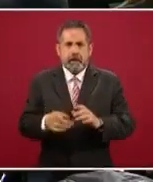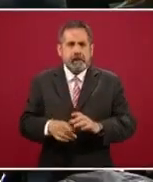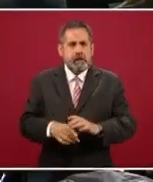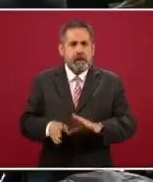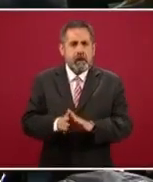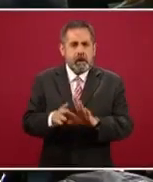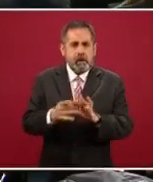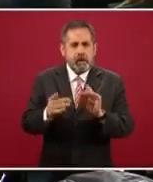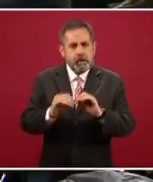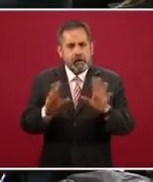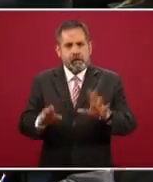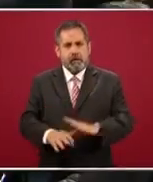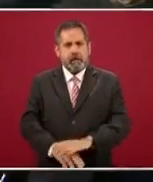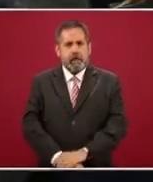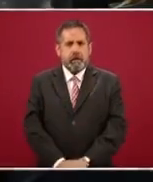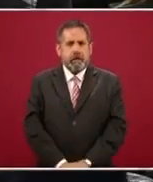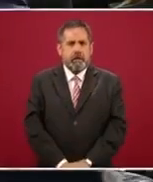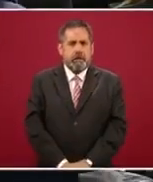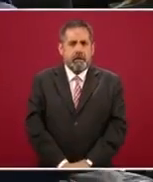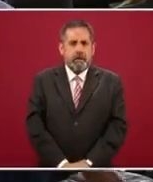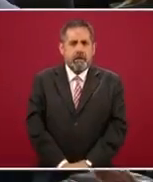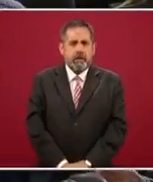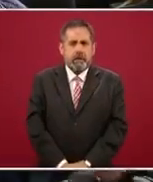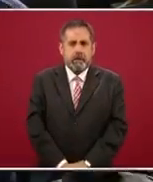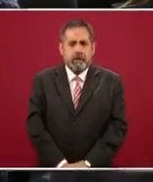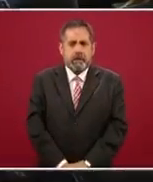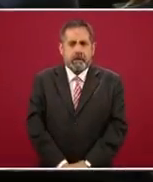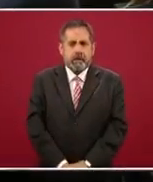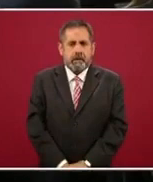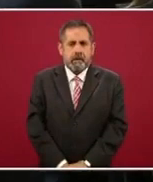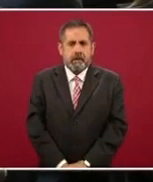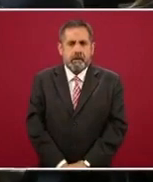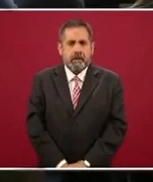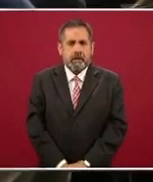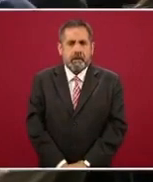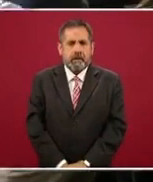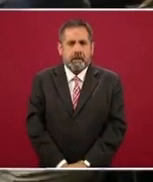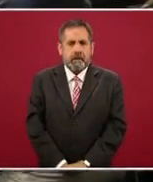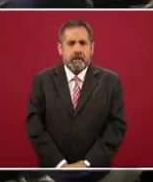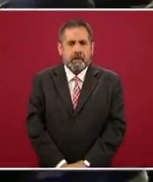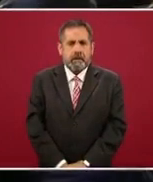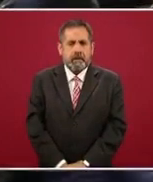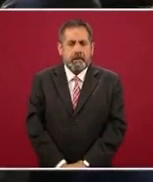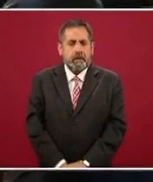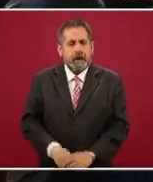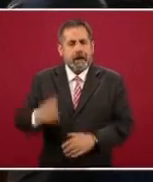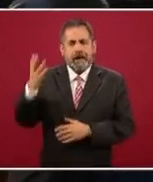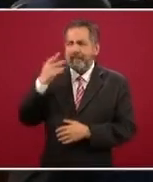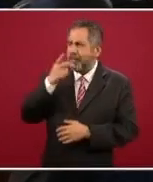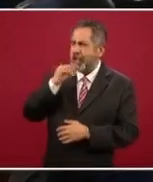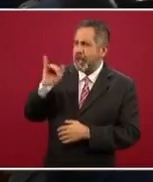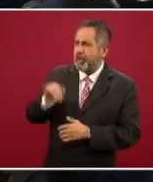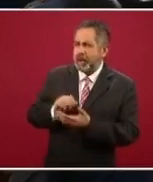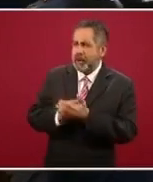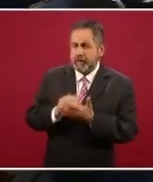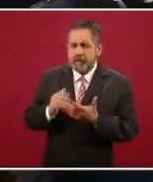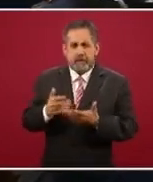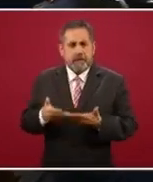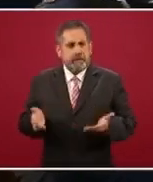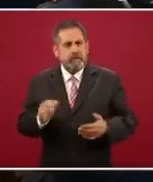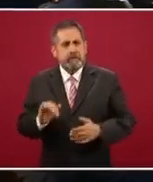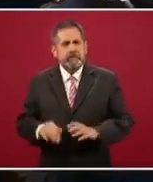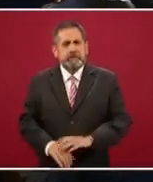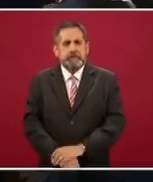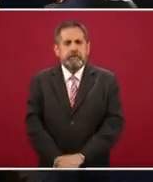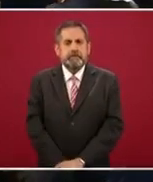que nos aclare. Porque es historia, es historia. Que es cierto. Sí. Que nunca se rifaba, ¿cómo es que está? En especie.